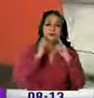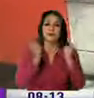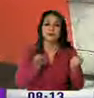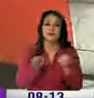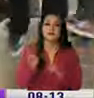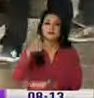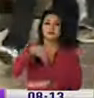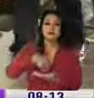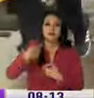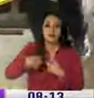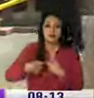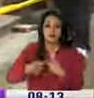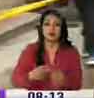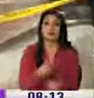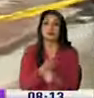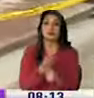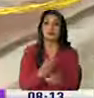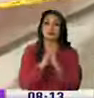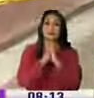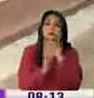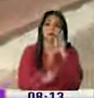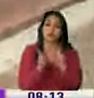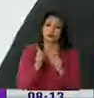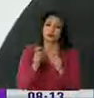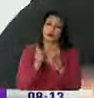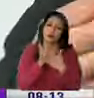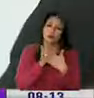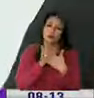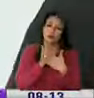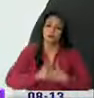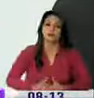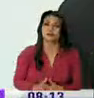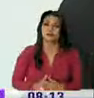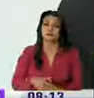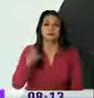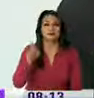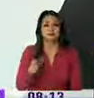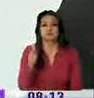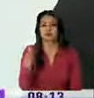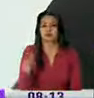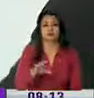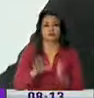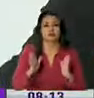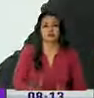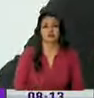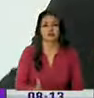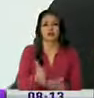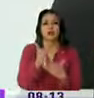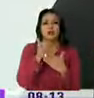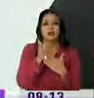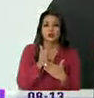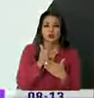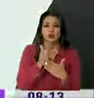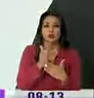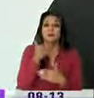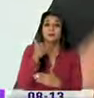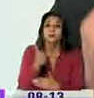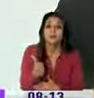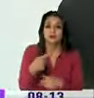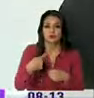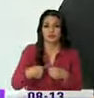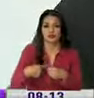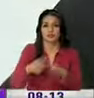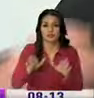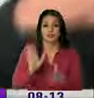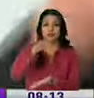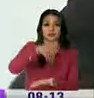histórico y se solicitó a la gente que colabore. Pero requerimos el apoyo de los ciudadanos, esa tiene que ser una causa de ciudad, el que el centro